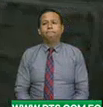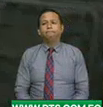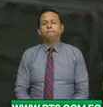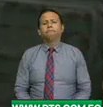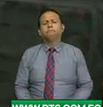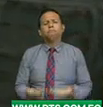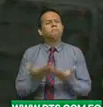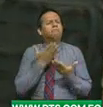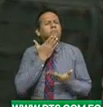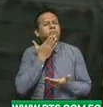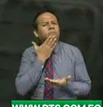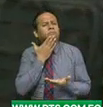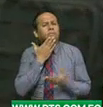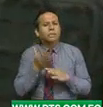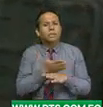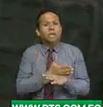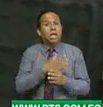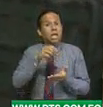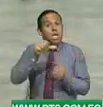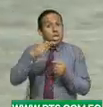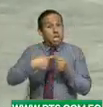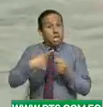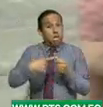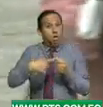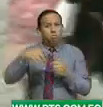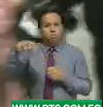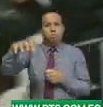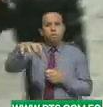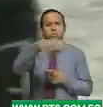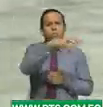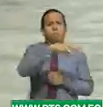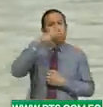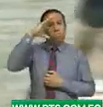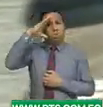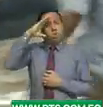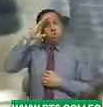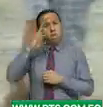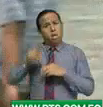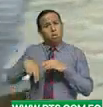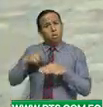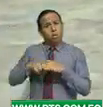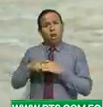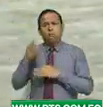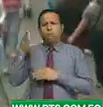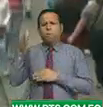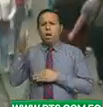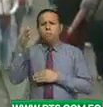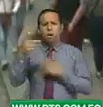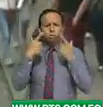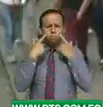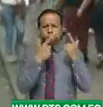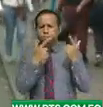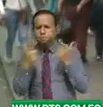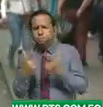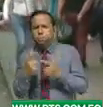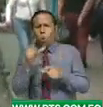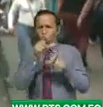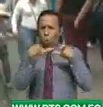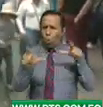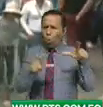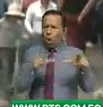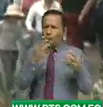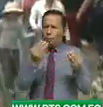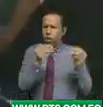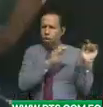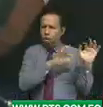en varias partes de la capital. Uniformados de la Policía Nacional realizaron operativos de control en puntos de mayor afluencia de personas,